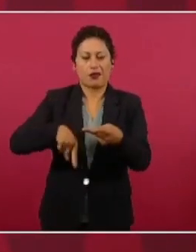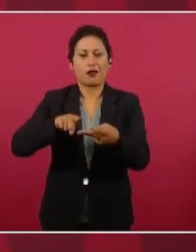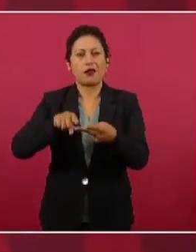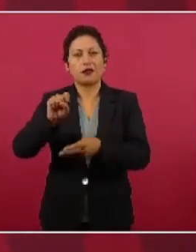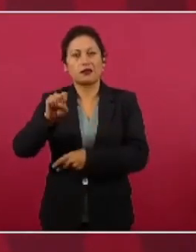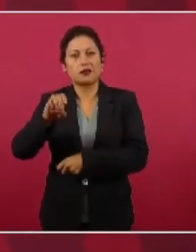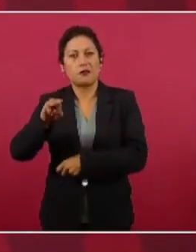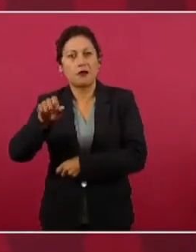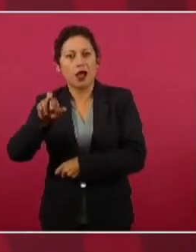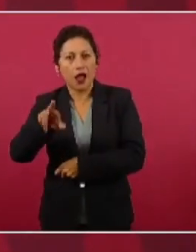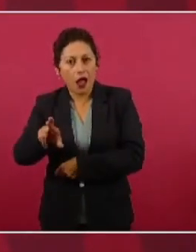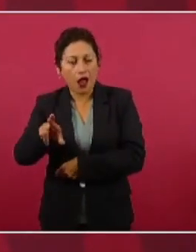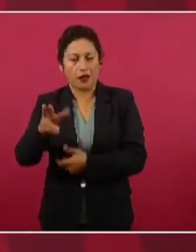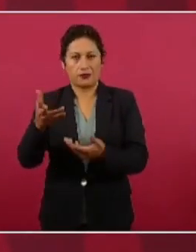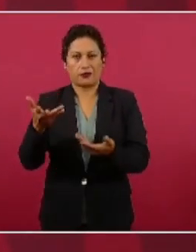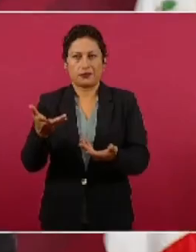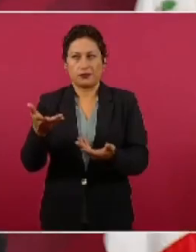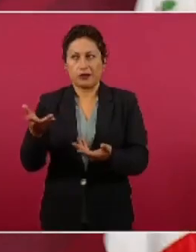jóvenes,